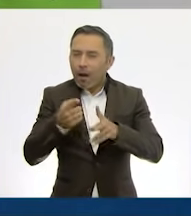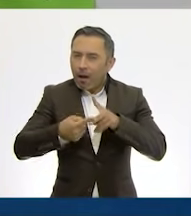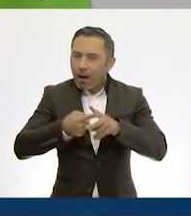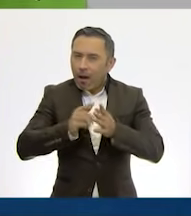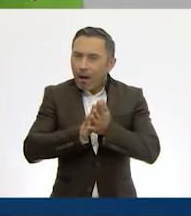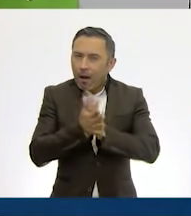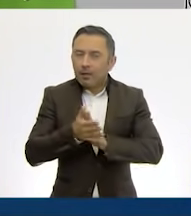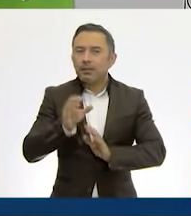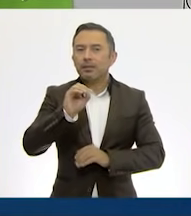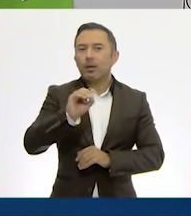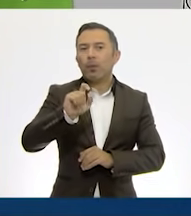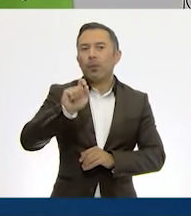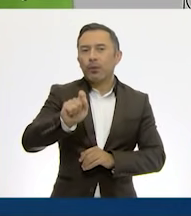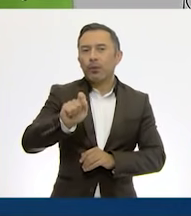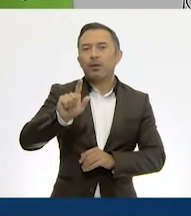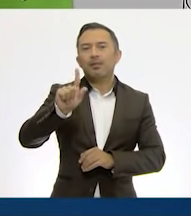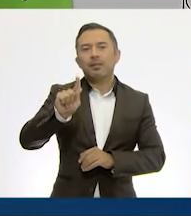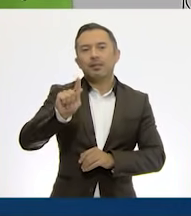Ajá.